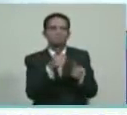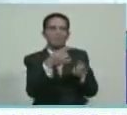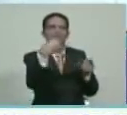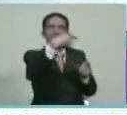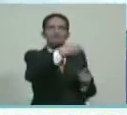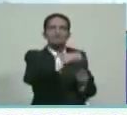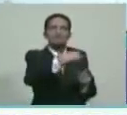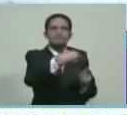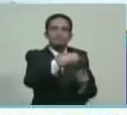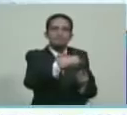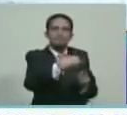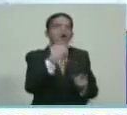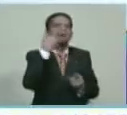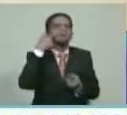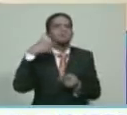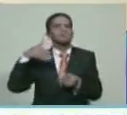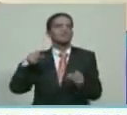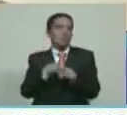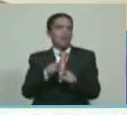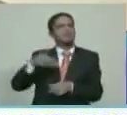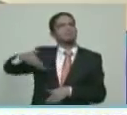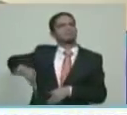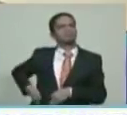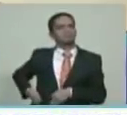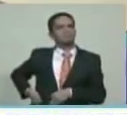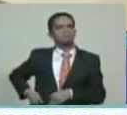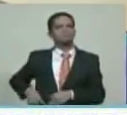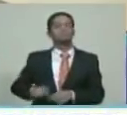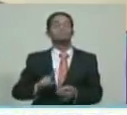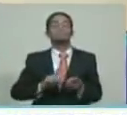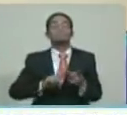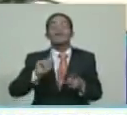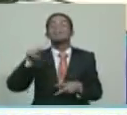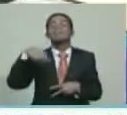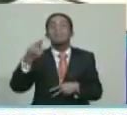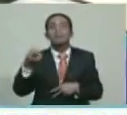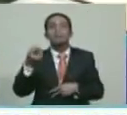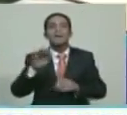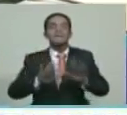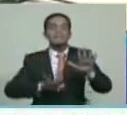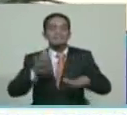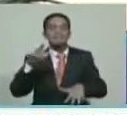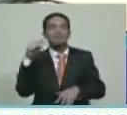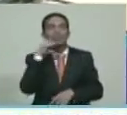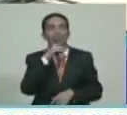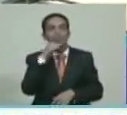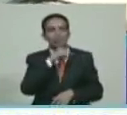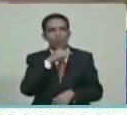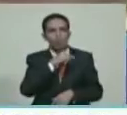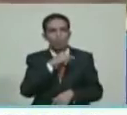petró el pasado 15 de octubre la plataforma google